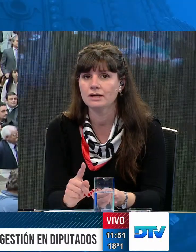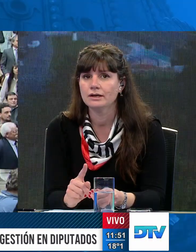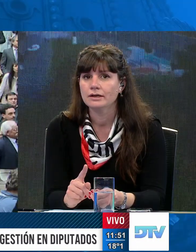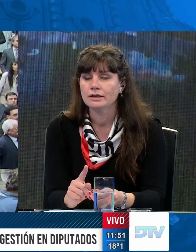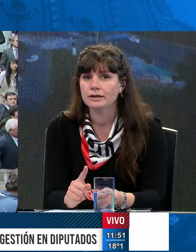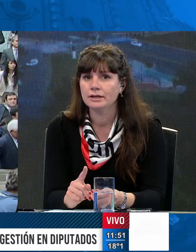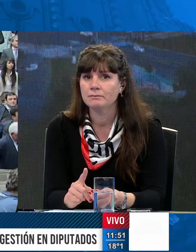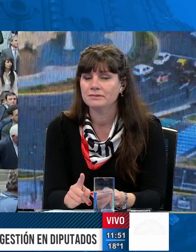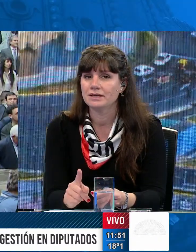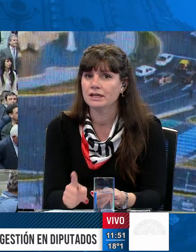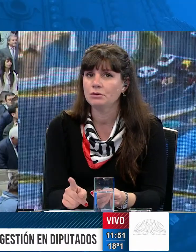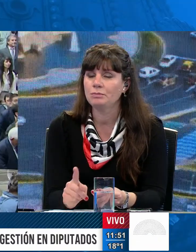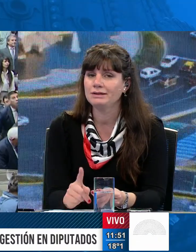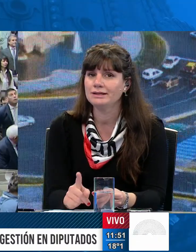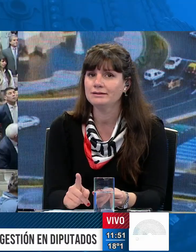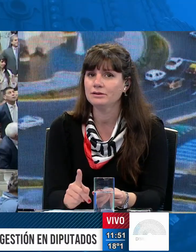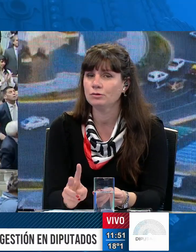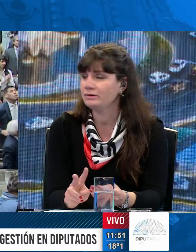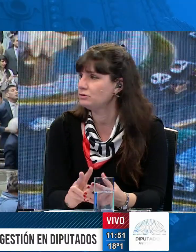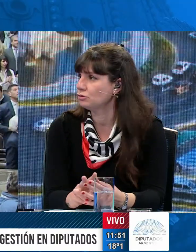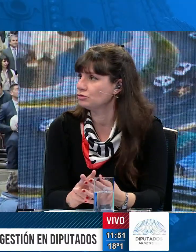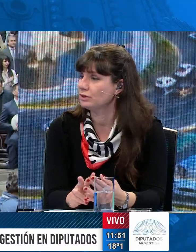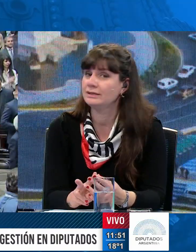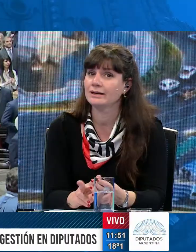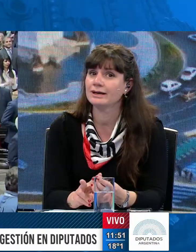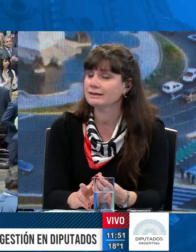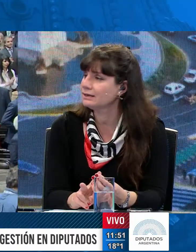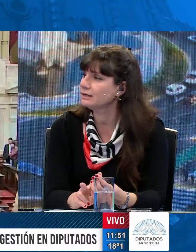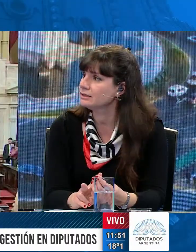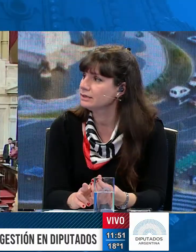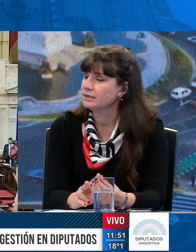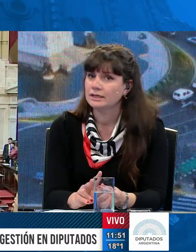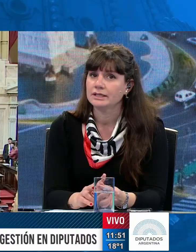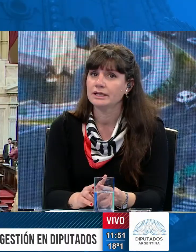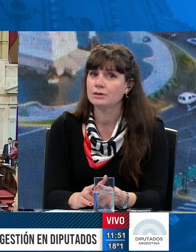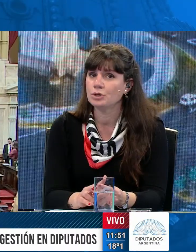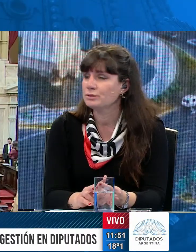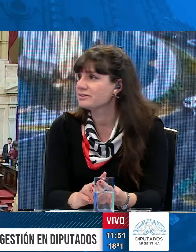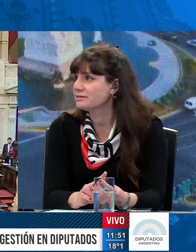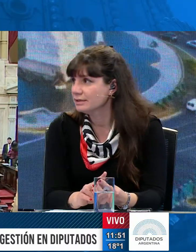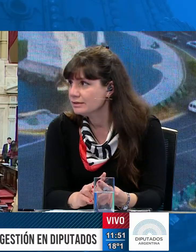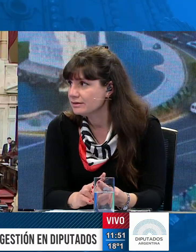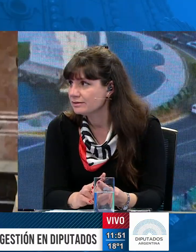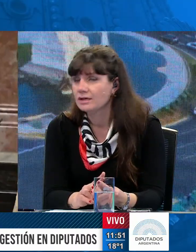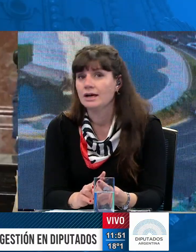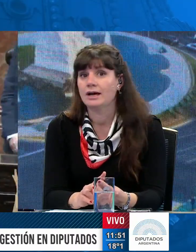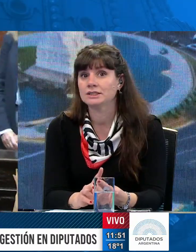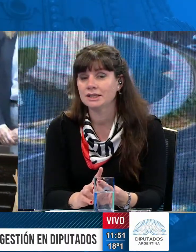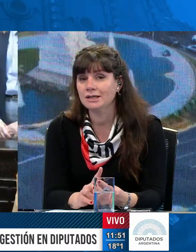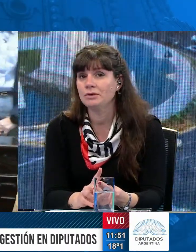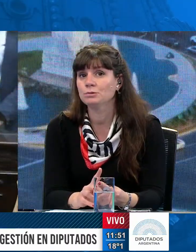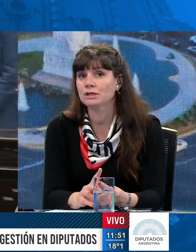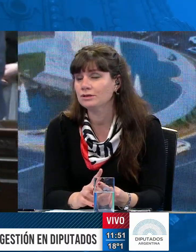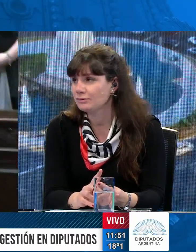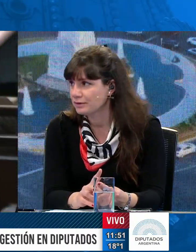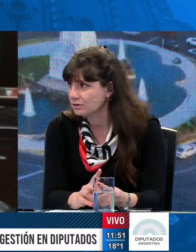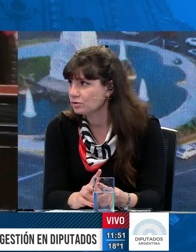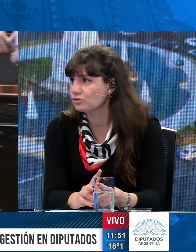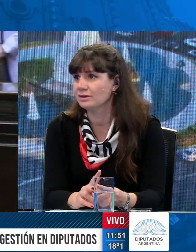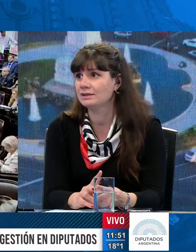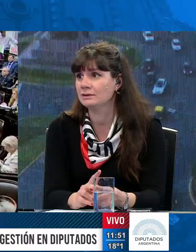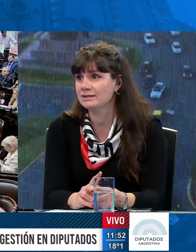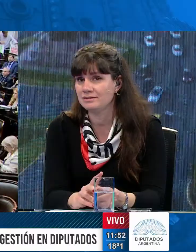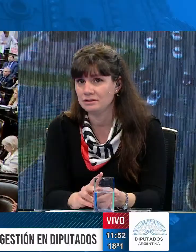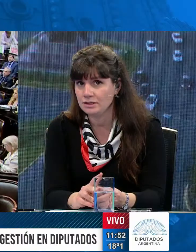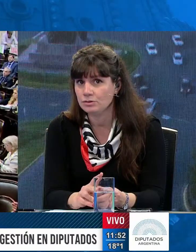Gonza, tenemos pendiente 2 vetos, el de Garrahan y el de universidades. Ayer le preguntaron a Franco